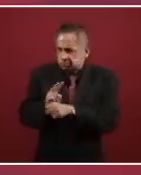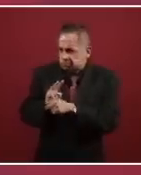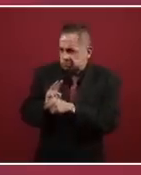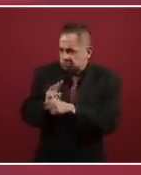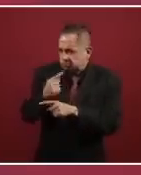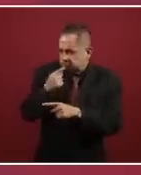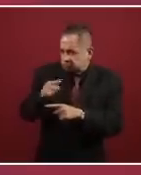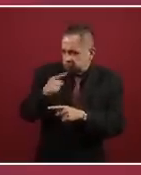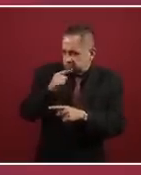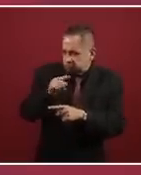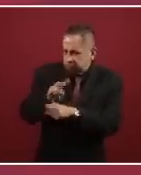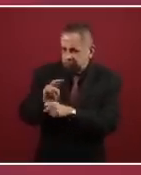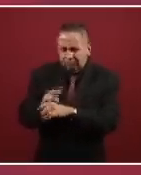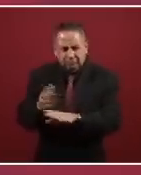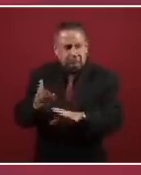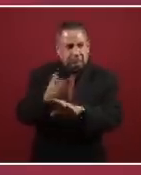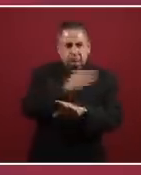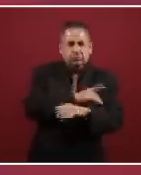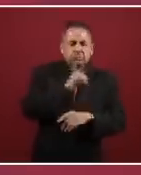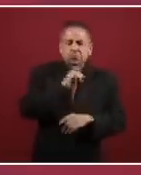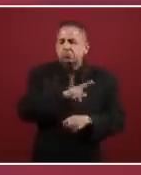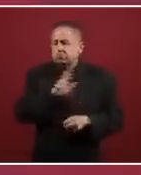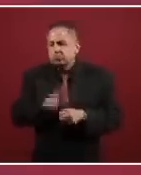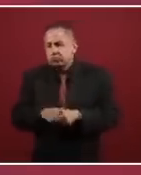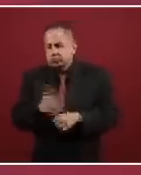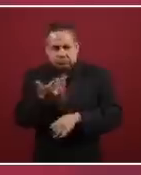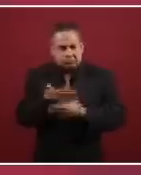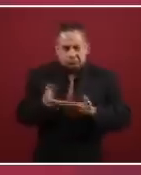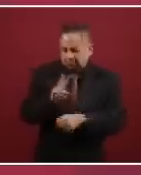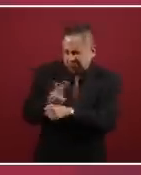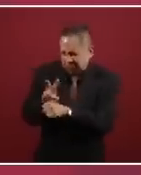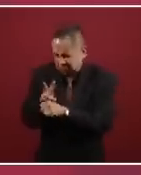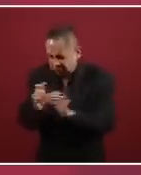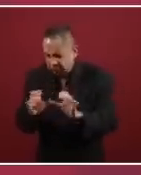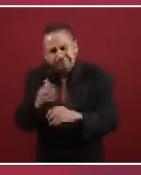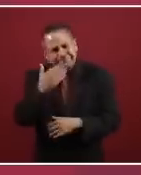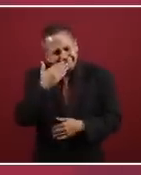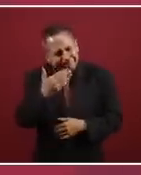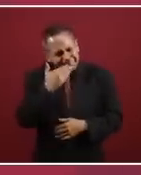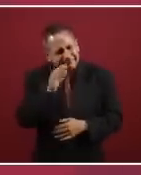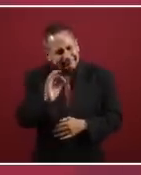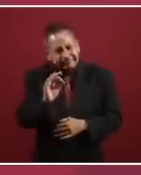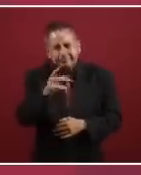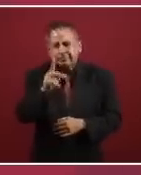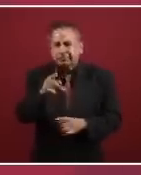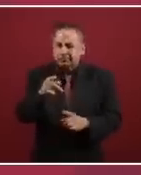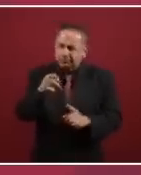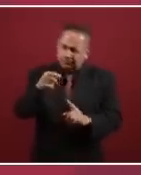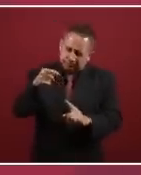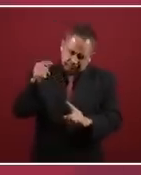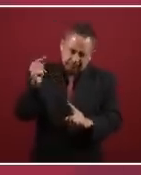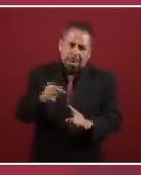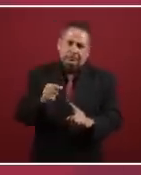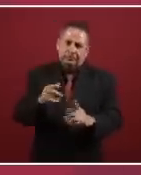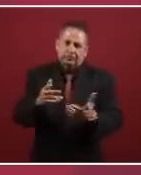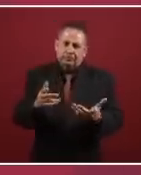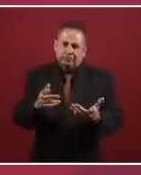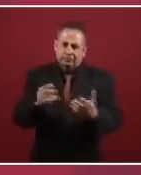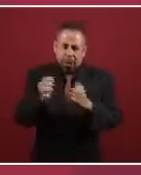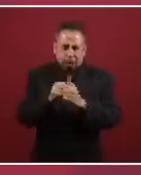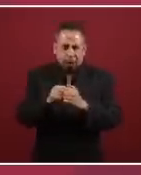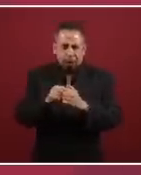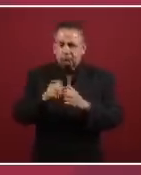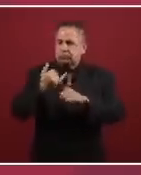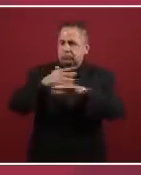denuncias, ¿no? Como nunca, qué bueno, pero tratemos de tener toda